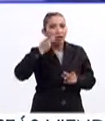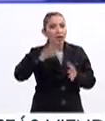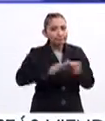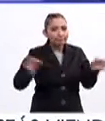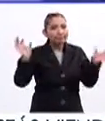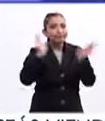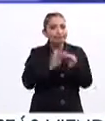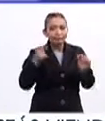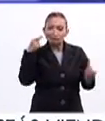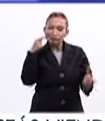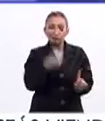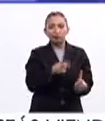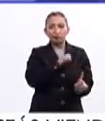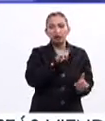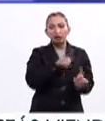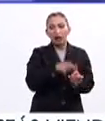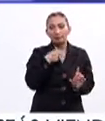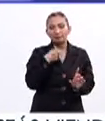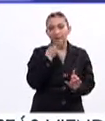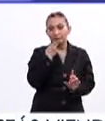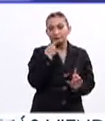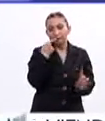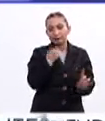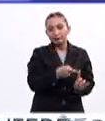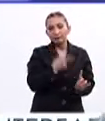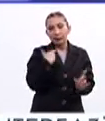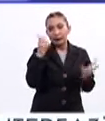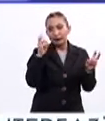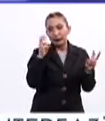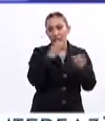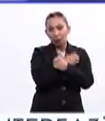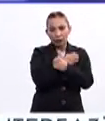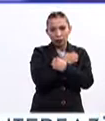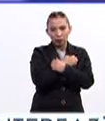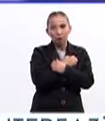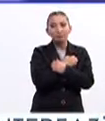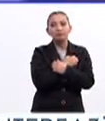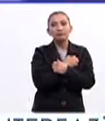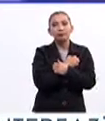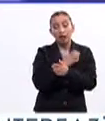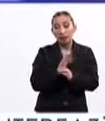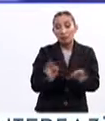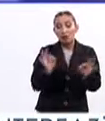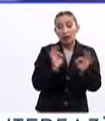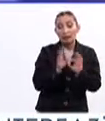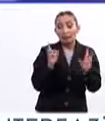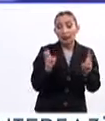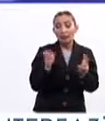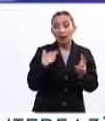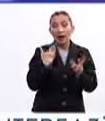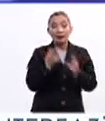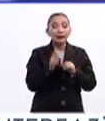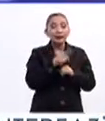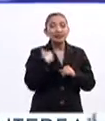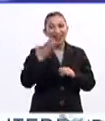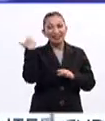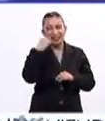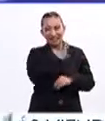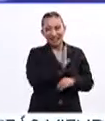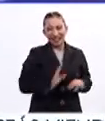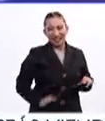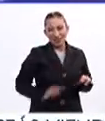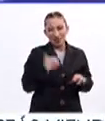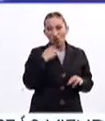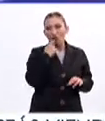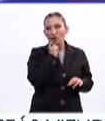donde exclusivamente se dedicaron al tema educativo, un tema fundamental, central desde la campaña del presidente Andrés